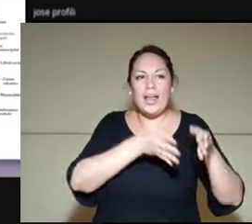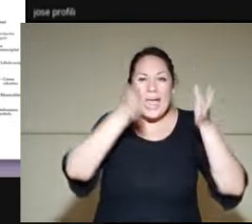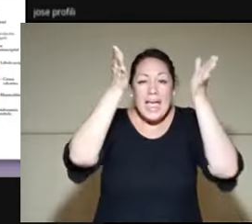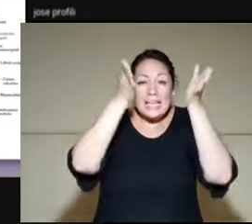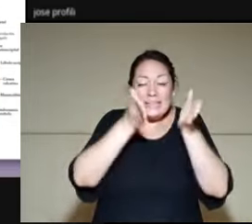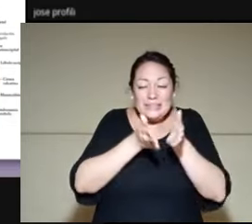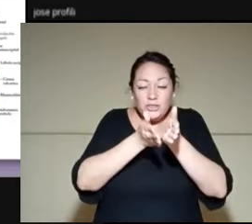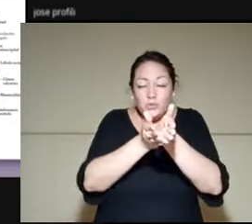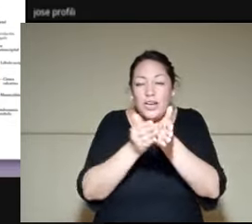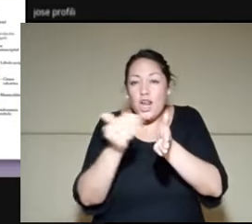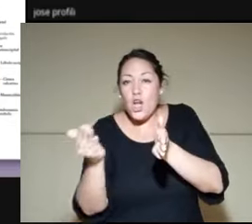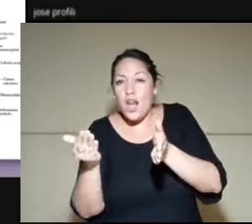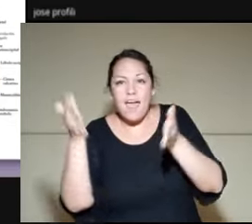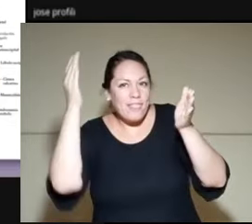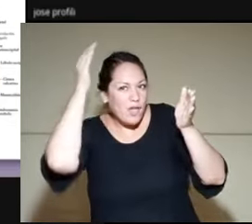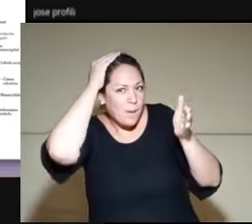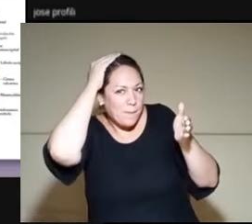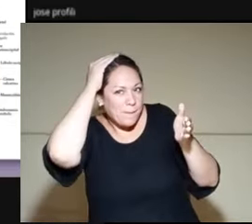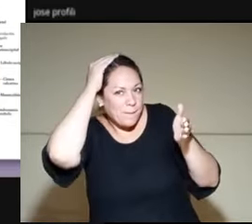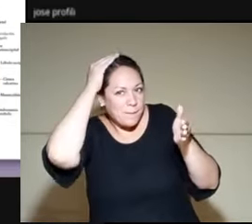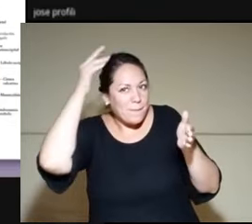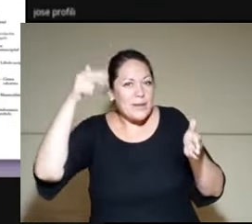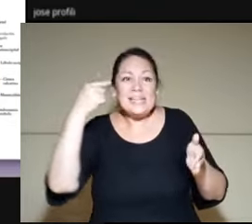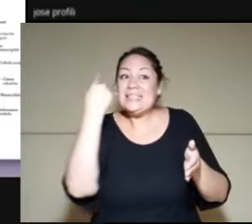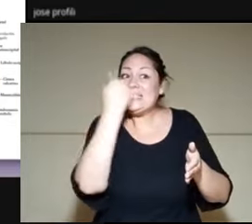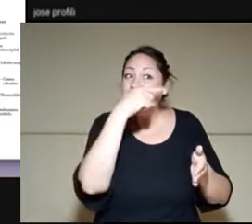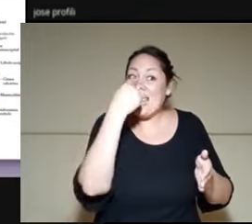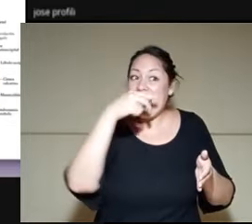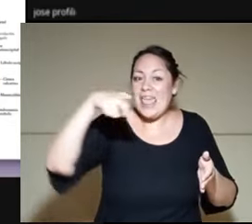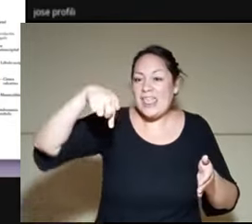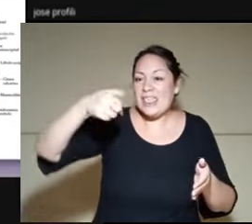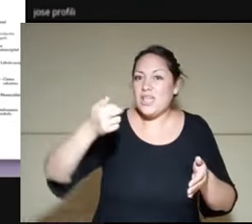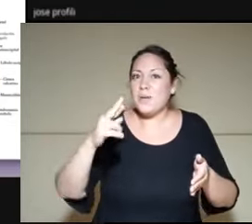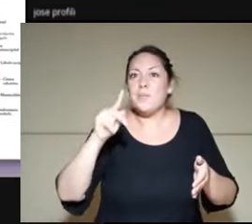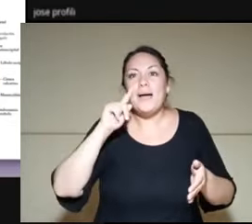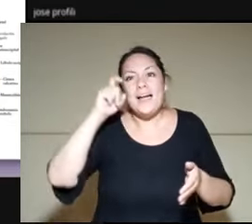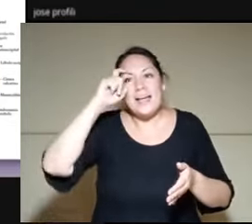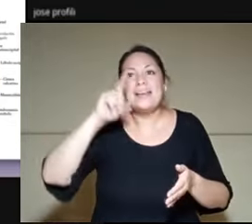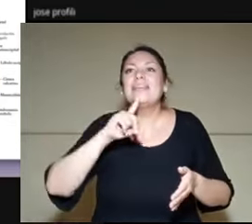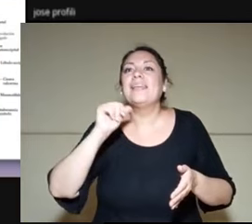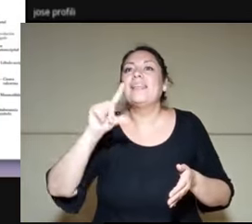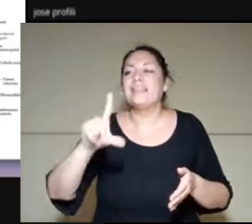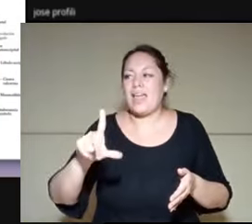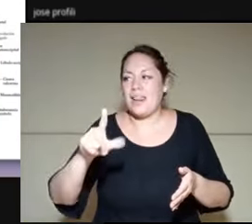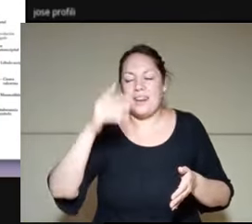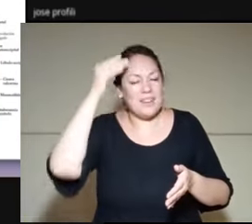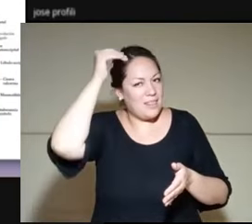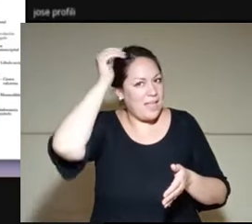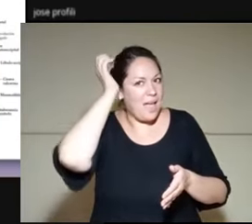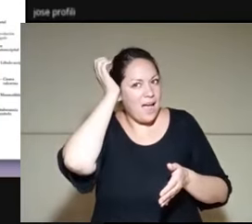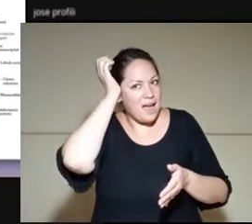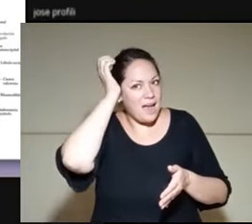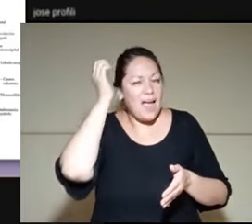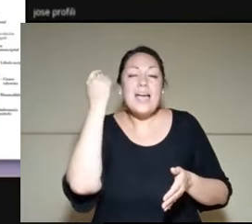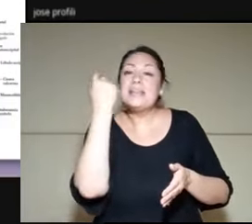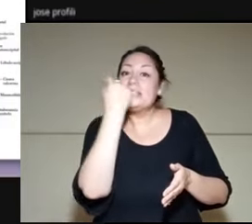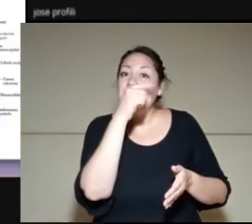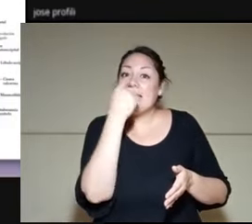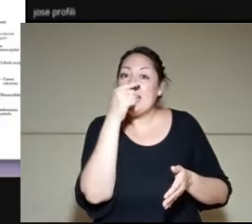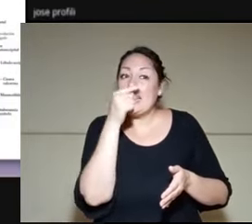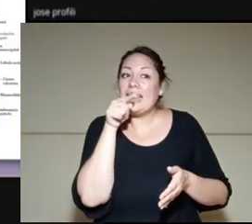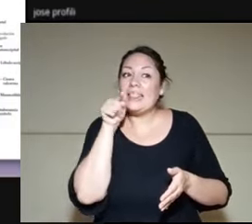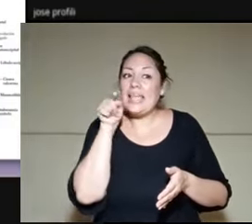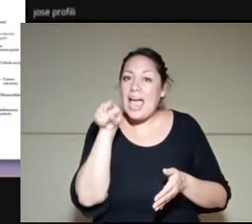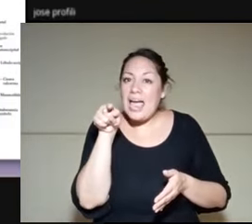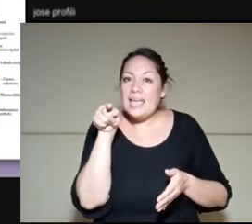Del otro lado de la cisura de Rolando, ya en el parietal, fíjense que acá se ve más celeste, no se ve rosado, naranja como se ve de este lado, se